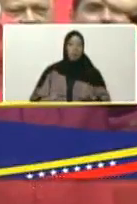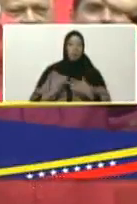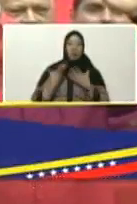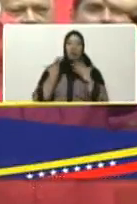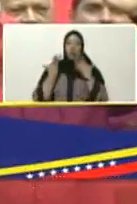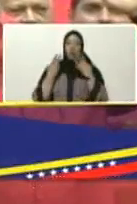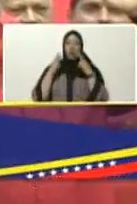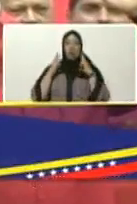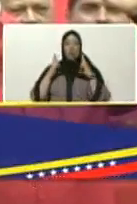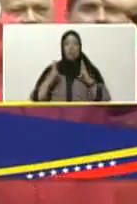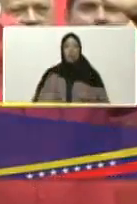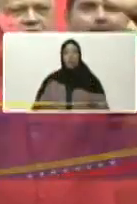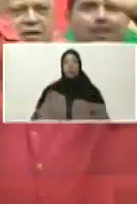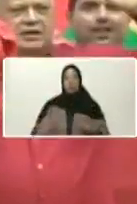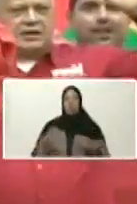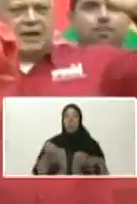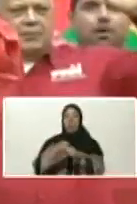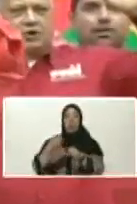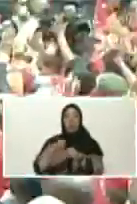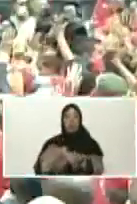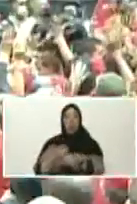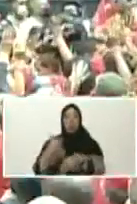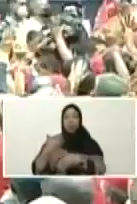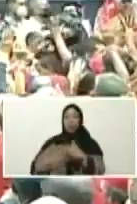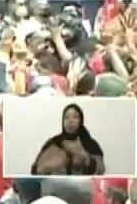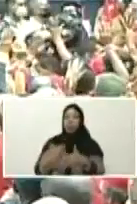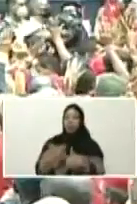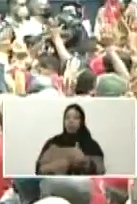ni reposo a mi brazo,